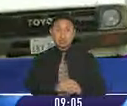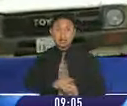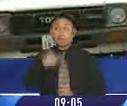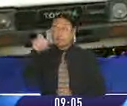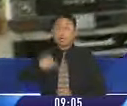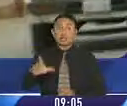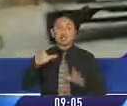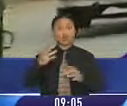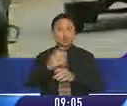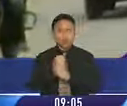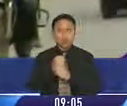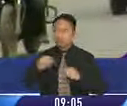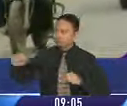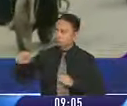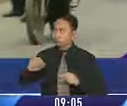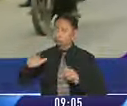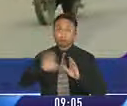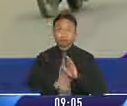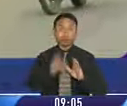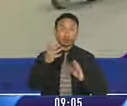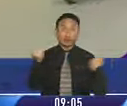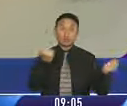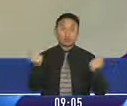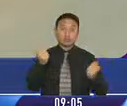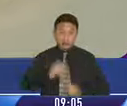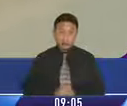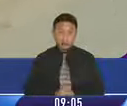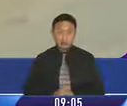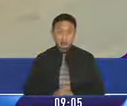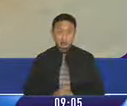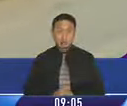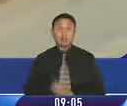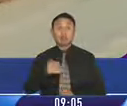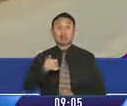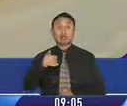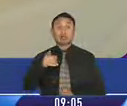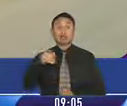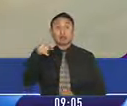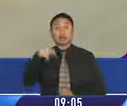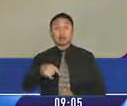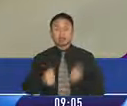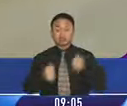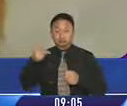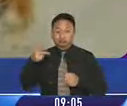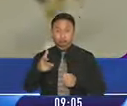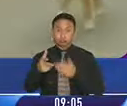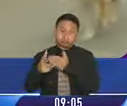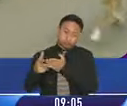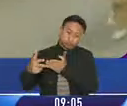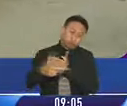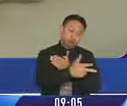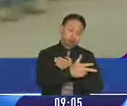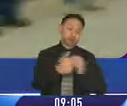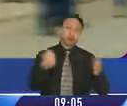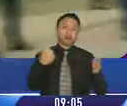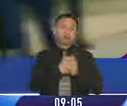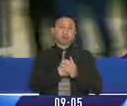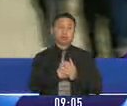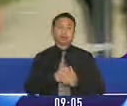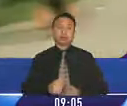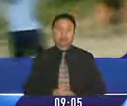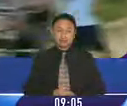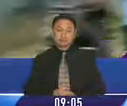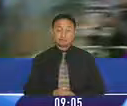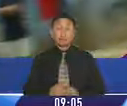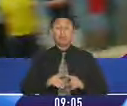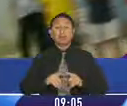favor se agarren fuerte porque no tenía el control del carro y que por no chocar contra una hilera de vehículos decidió impactarse contra la casa. Sin embargo,